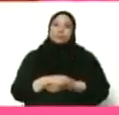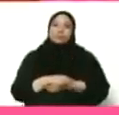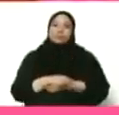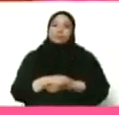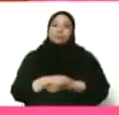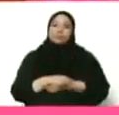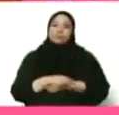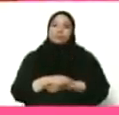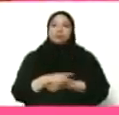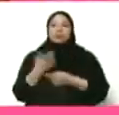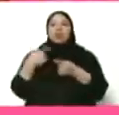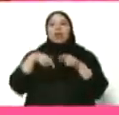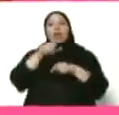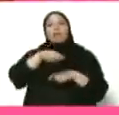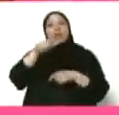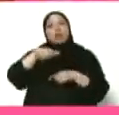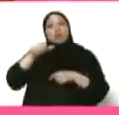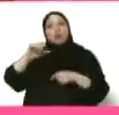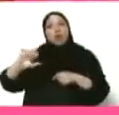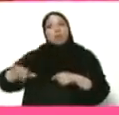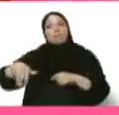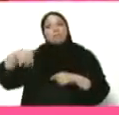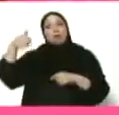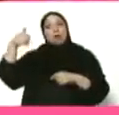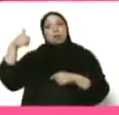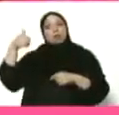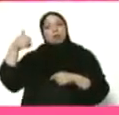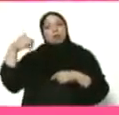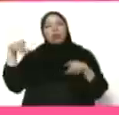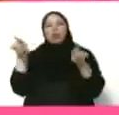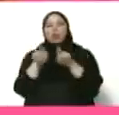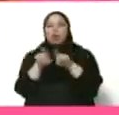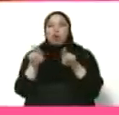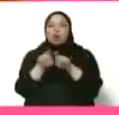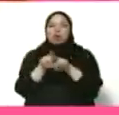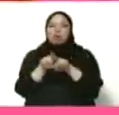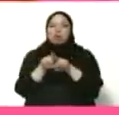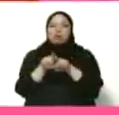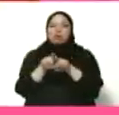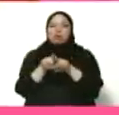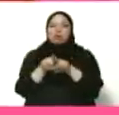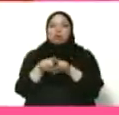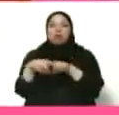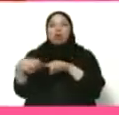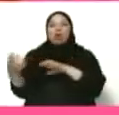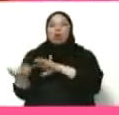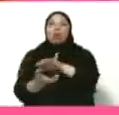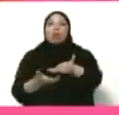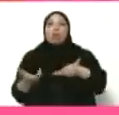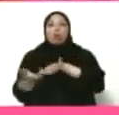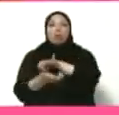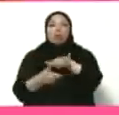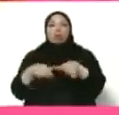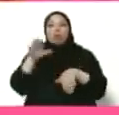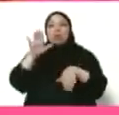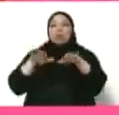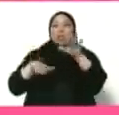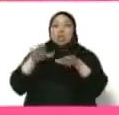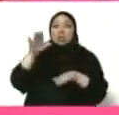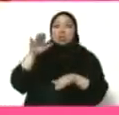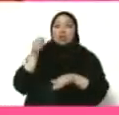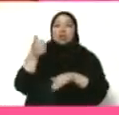Y fue esta misma gente. Fueron los mismos que mientras estaban las guarimbas del 15, 16, 17 aquí en